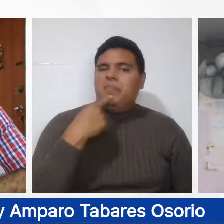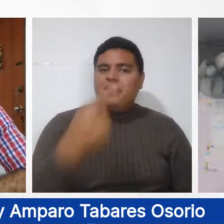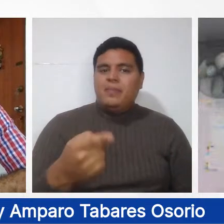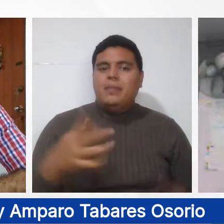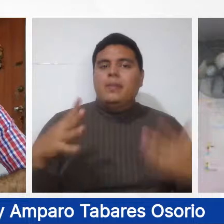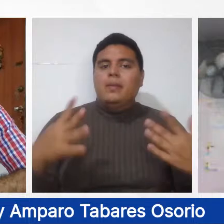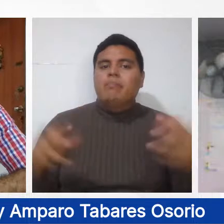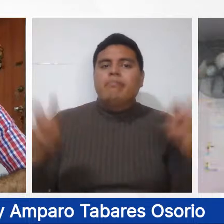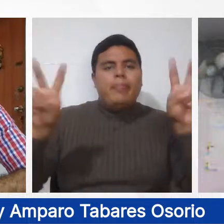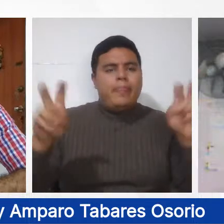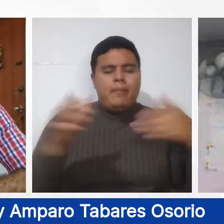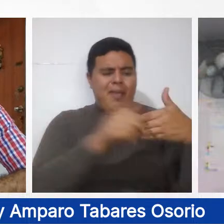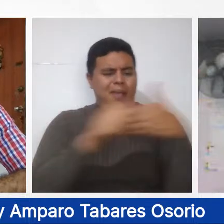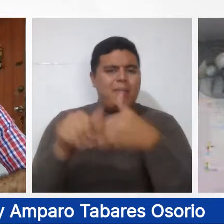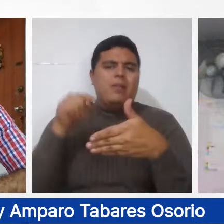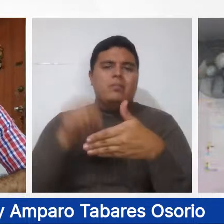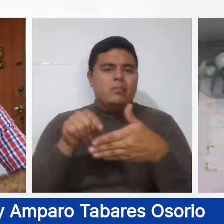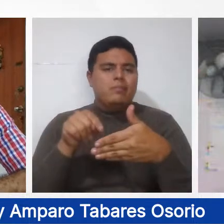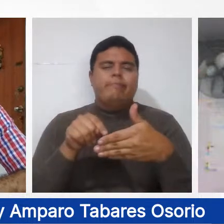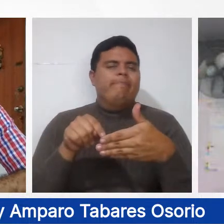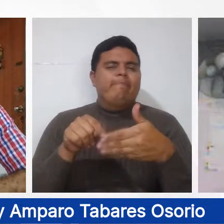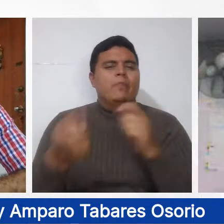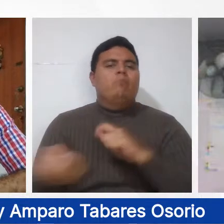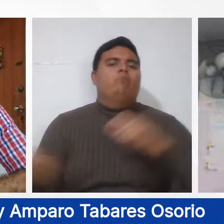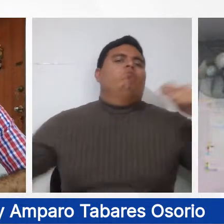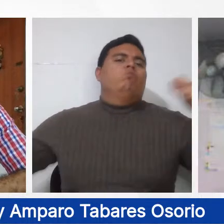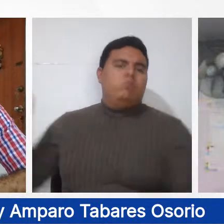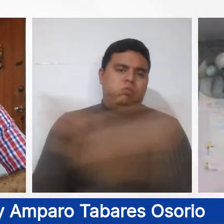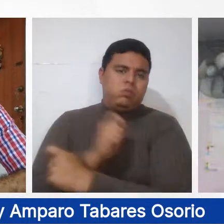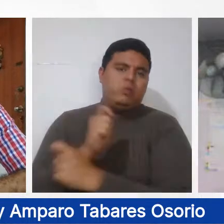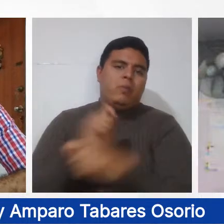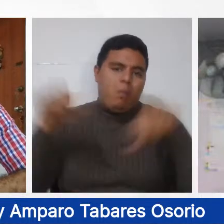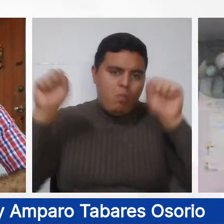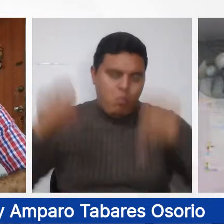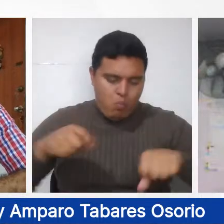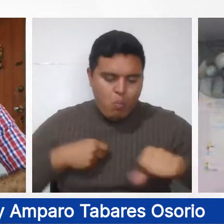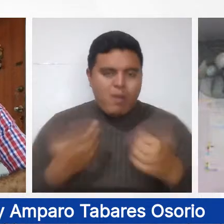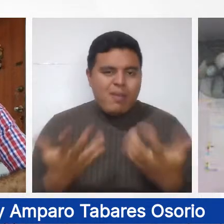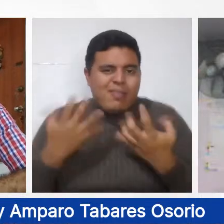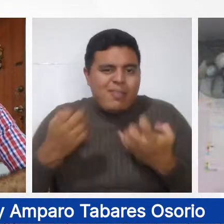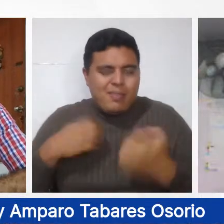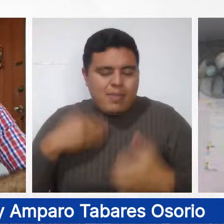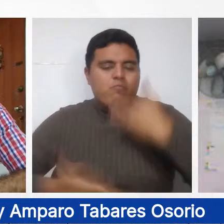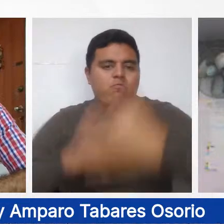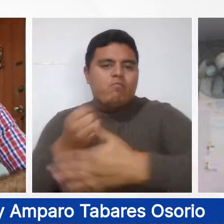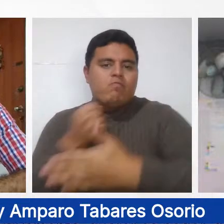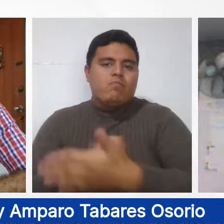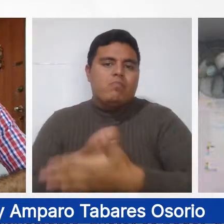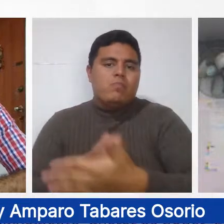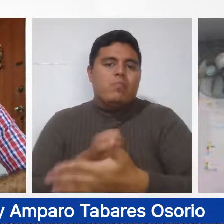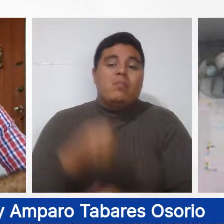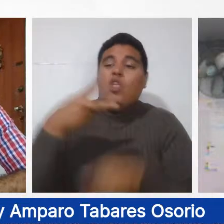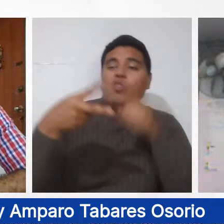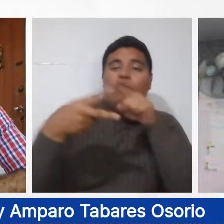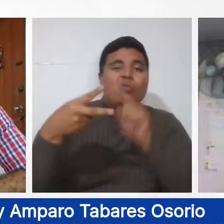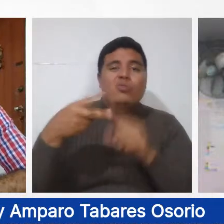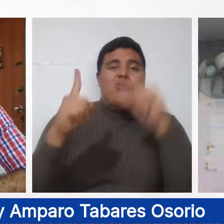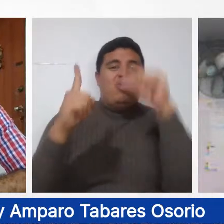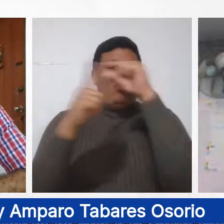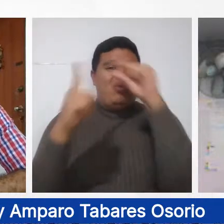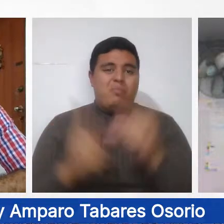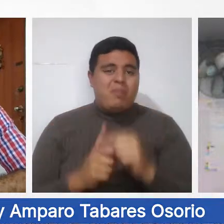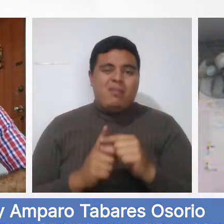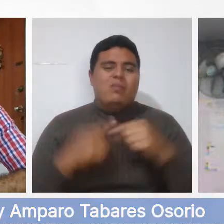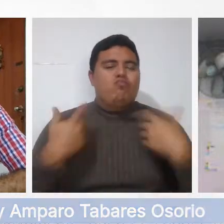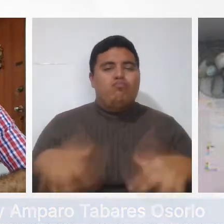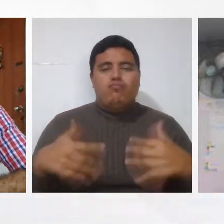Por acá, definitivamente querer es poder. Dos palabras que se requieren para transformar las prácticas pedagógicas. Muy significativa esta